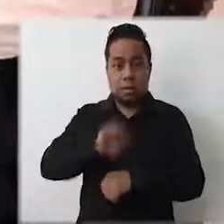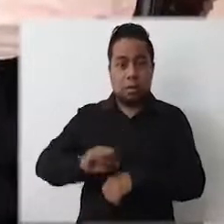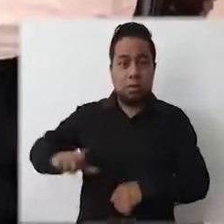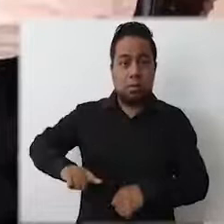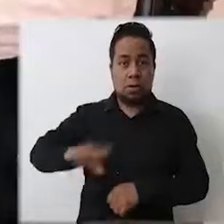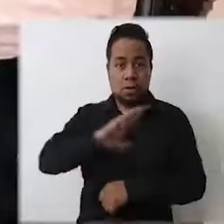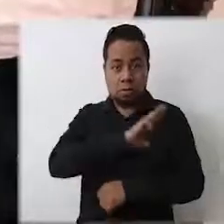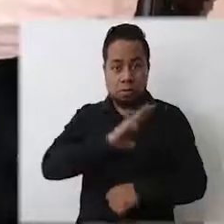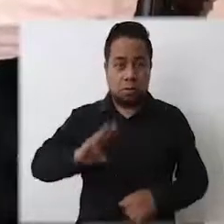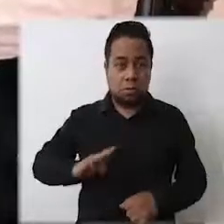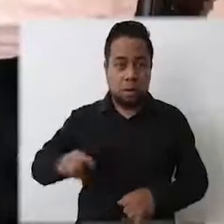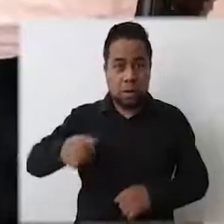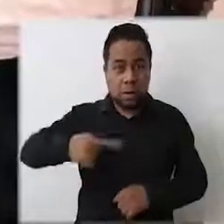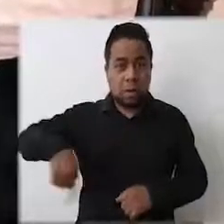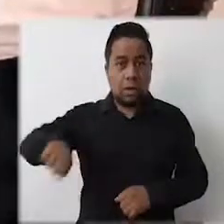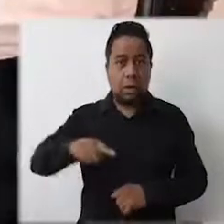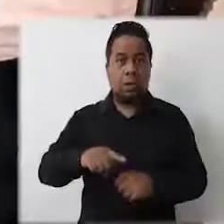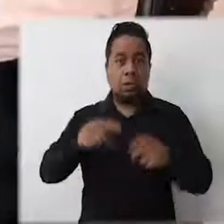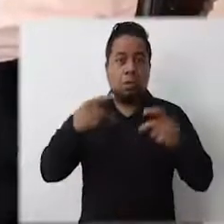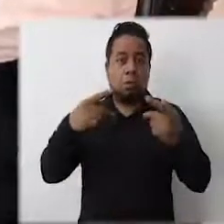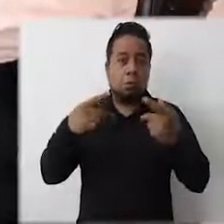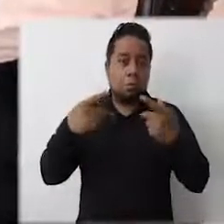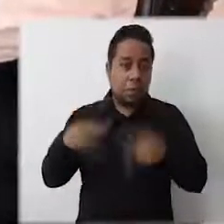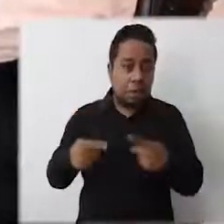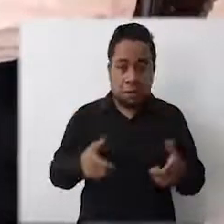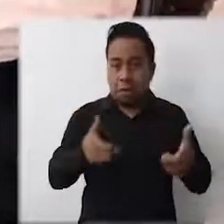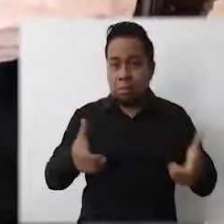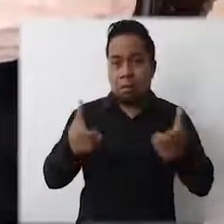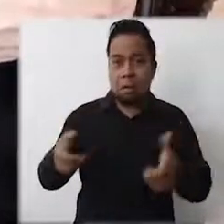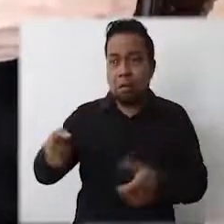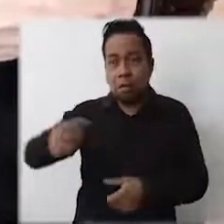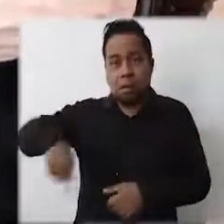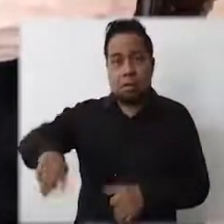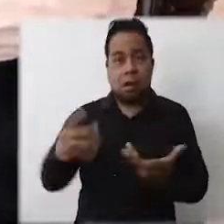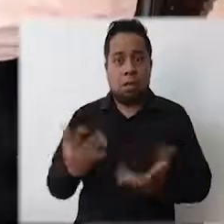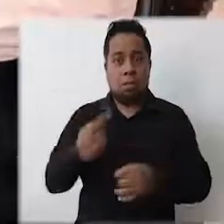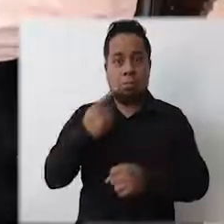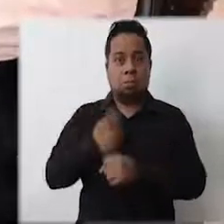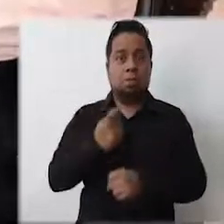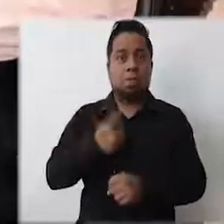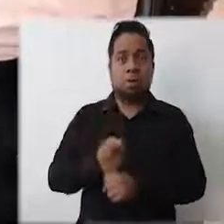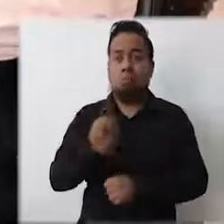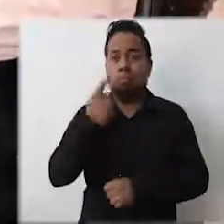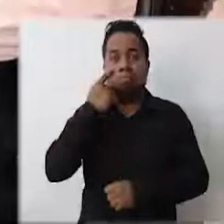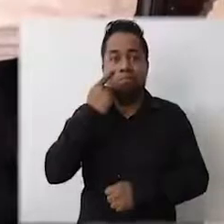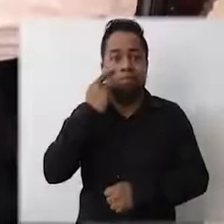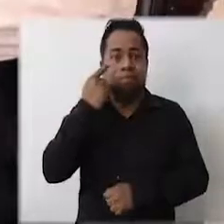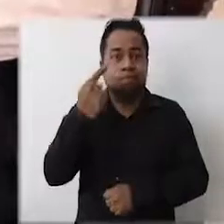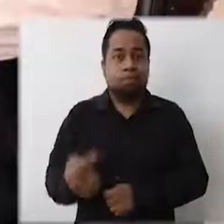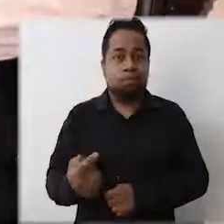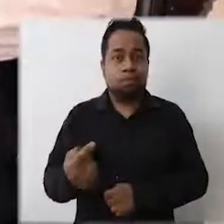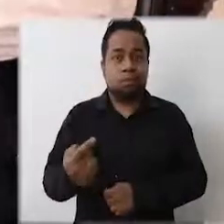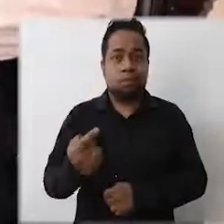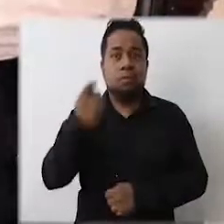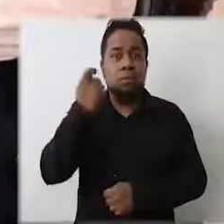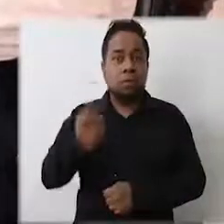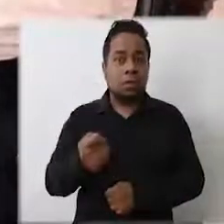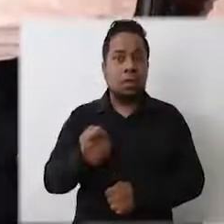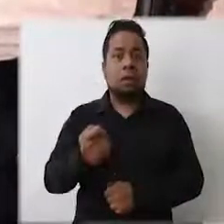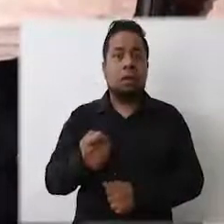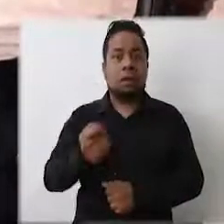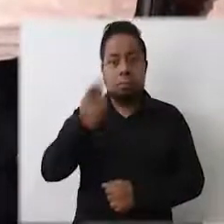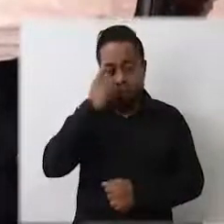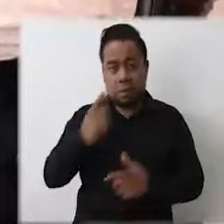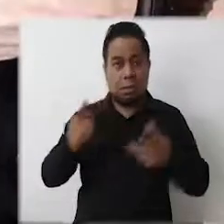precisamente porque coincido con él en cuanto a la importancia muchas veces de estas festividades que hay en